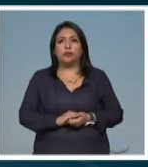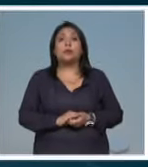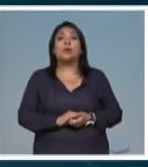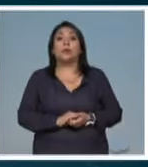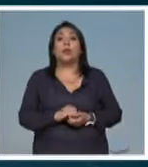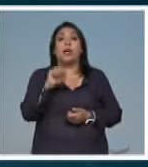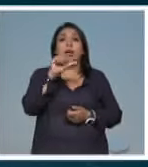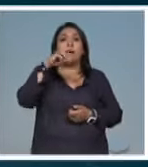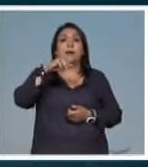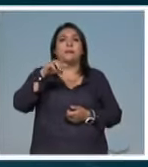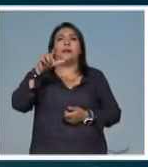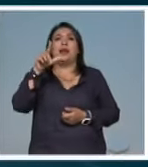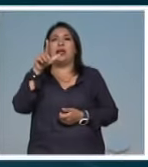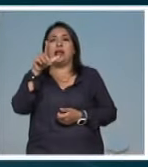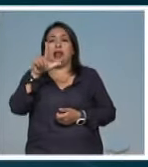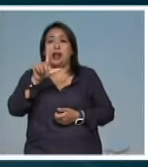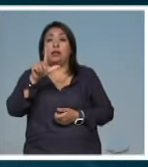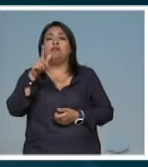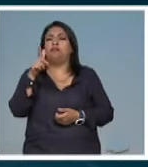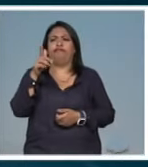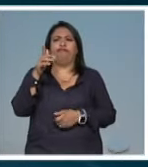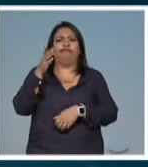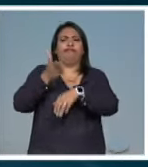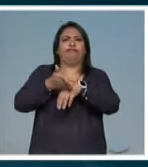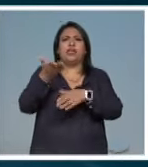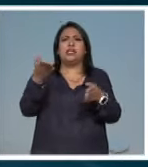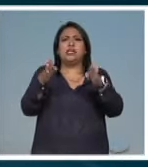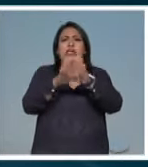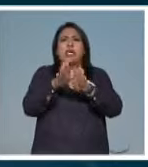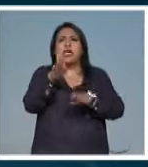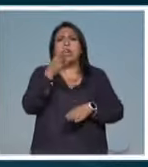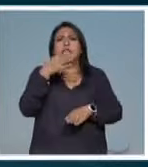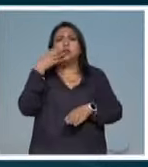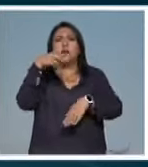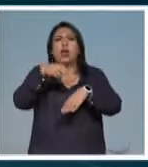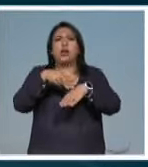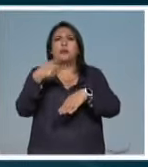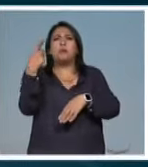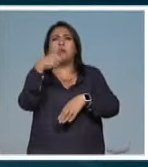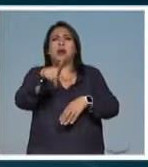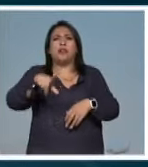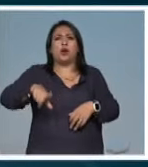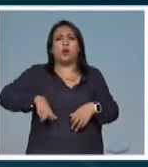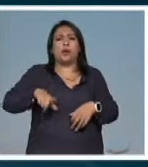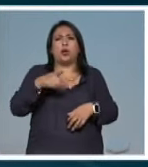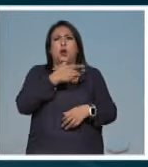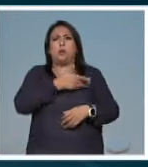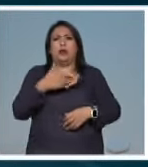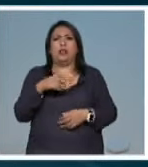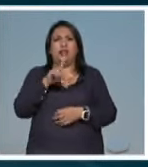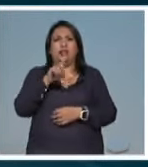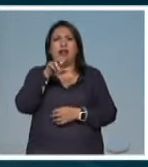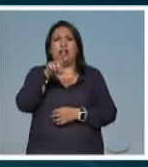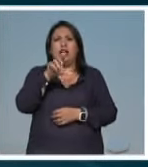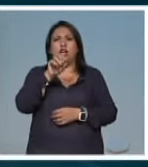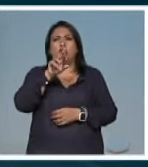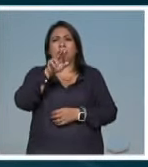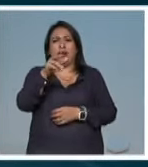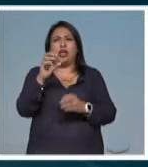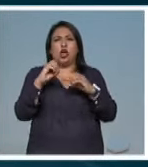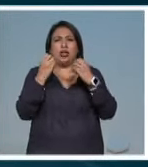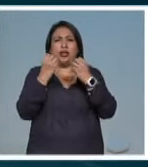La Academia Mexicana de la Lengua condenó el cierre de la Academia Nicaragüense de la Lengua ordenado por el gobierno del presidente Daniel Ortega. La